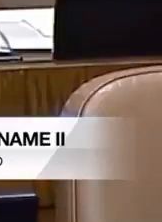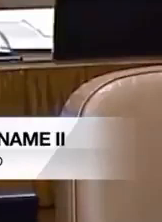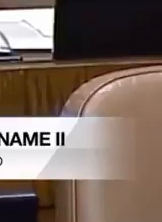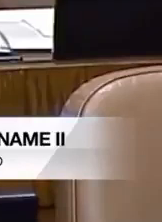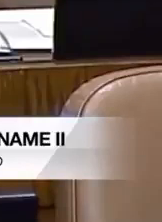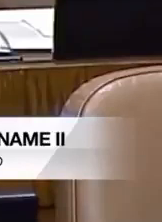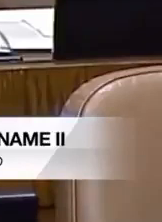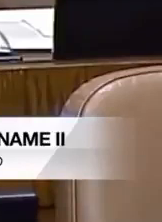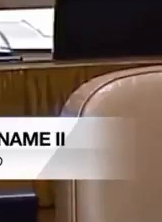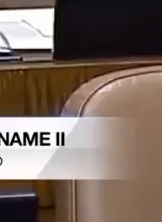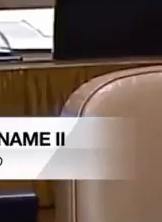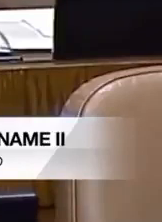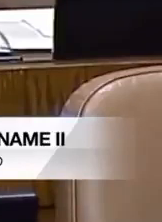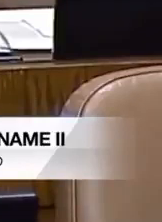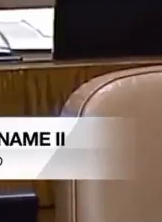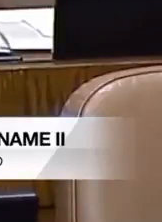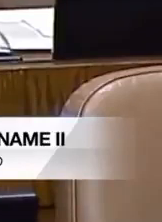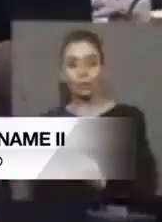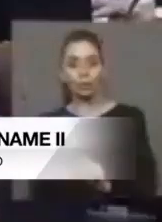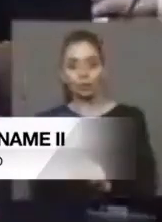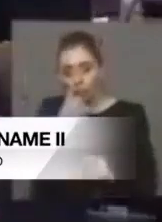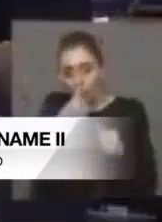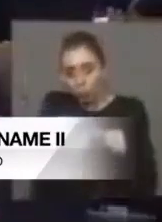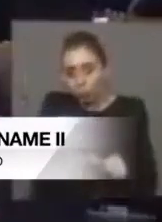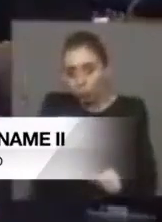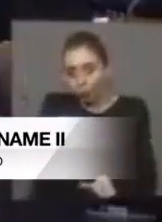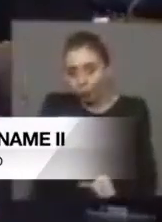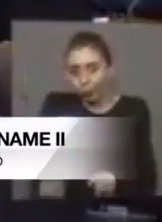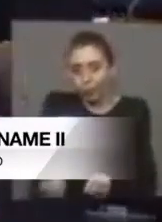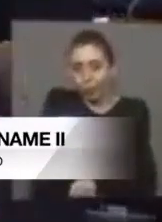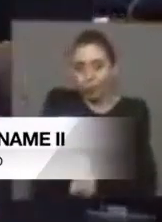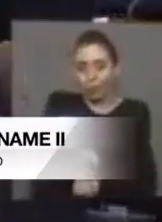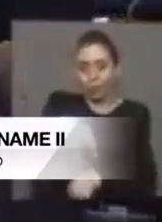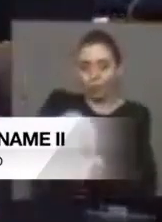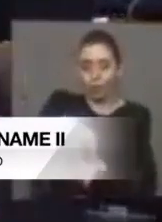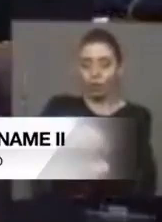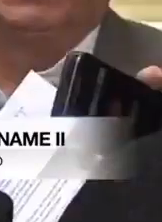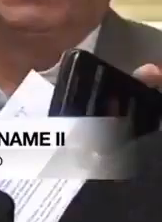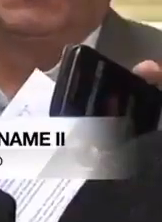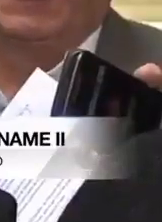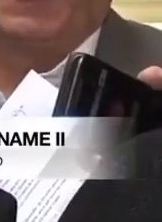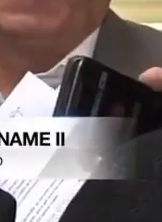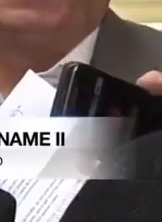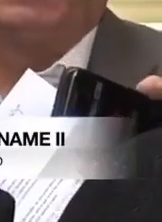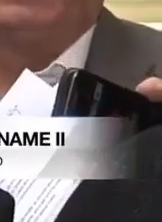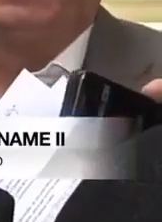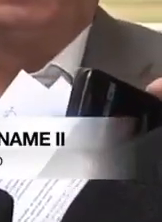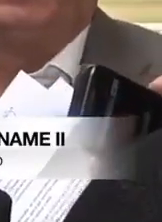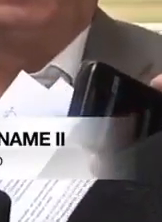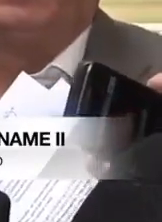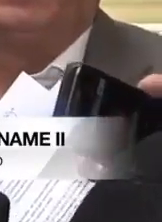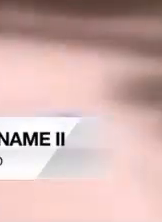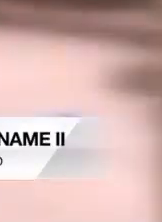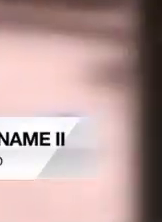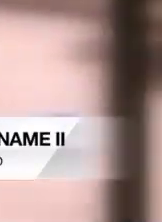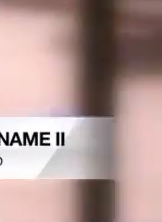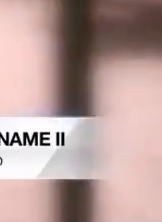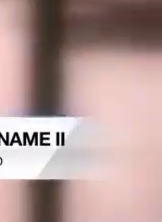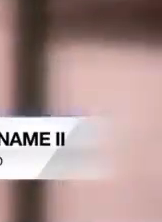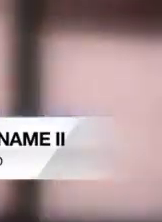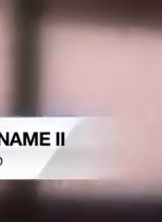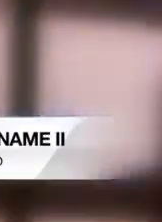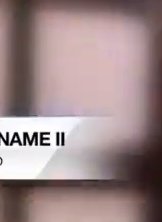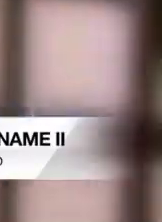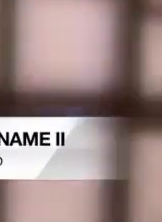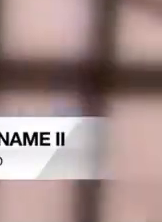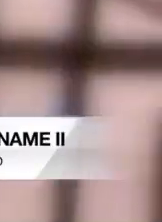La diputada comunista Camila Vallejo se abstuvo, a pesar de que en la comisión votó a favor del informe. Un año antes, había llorado cuando